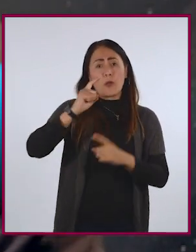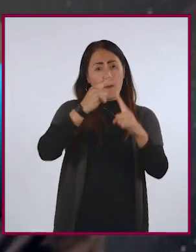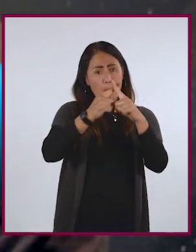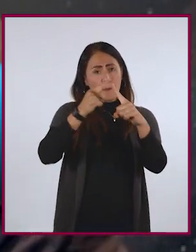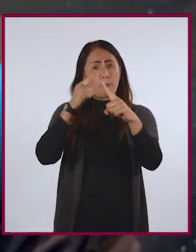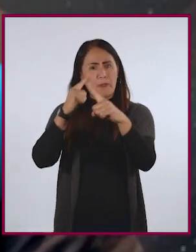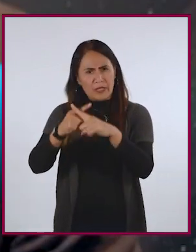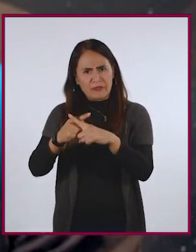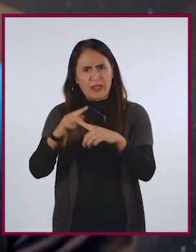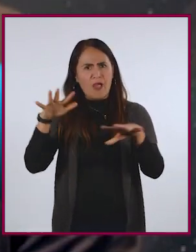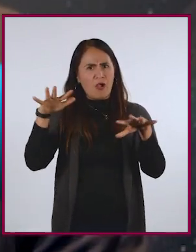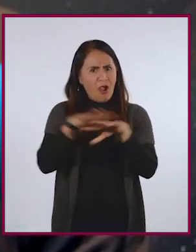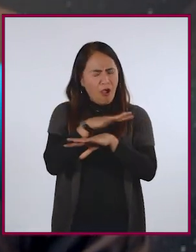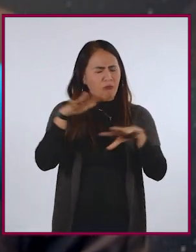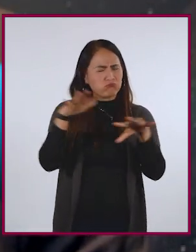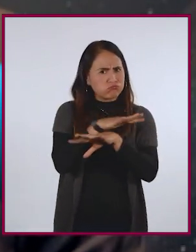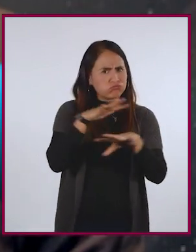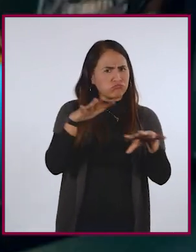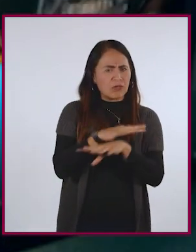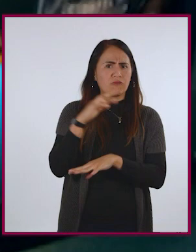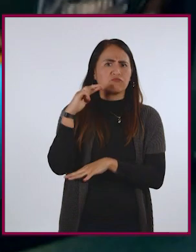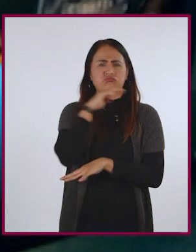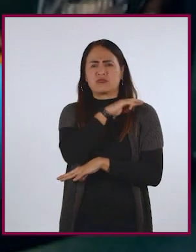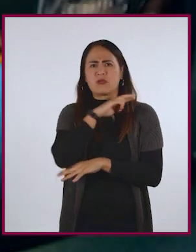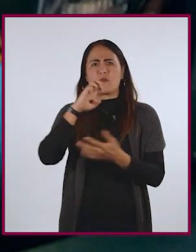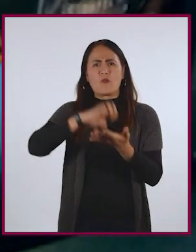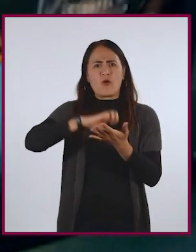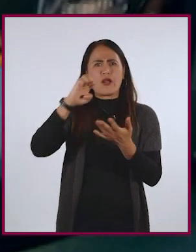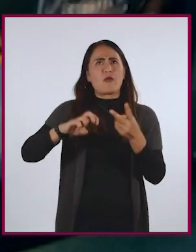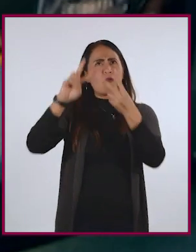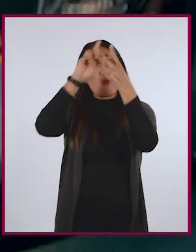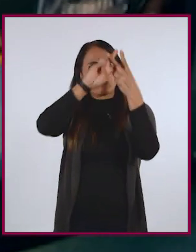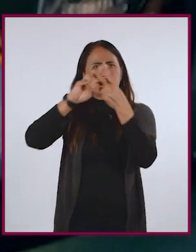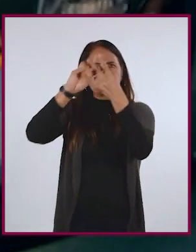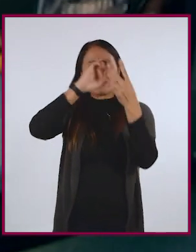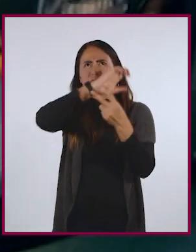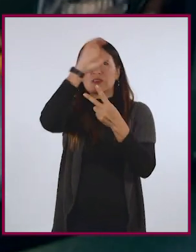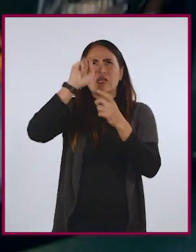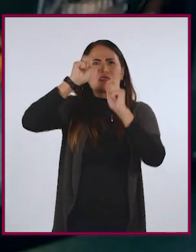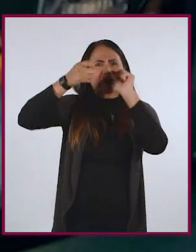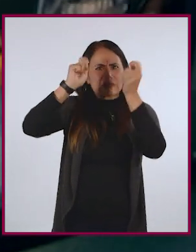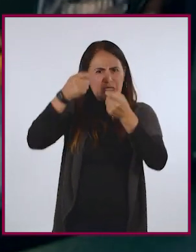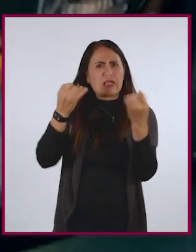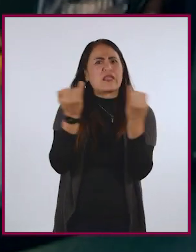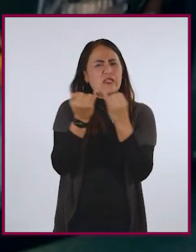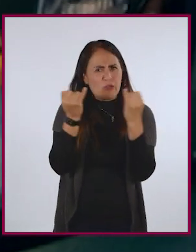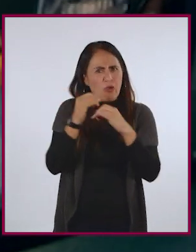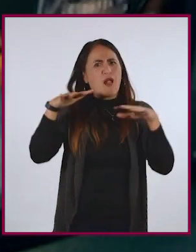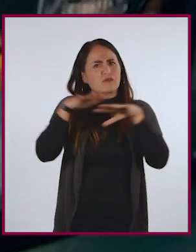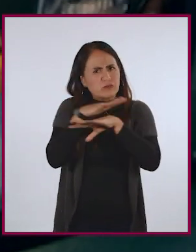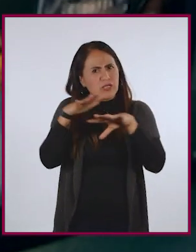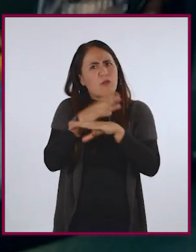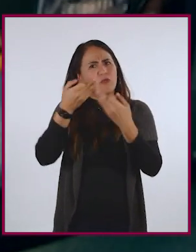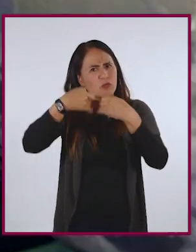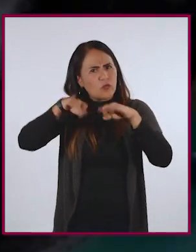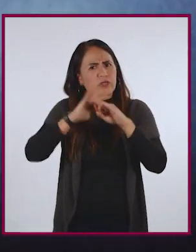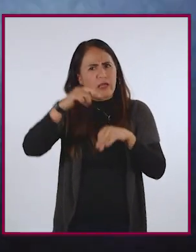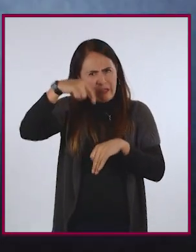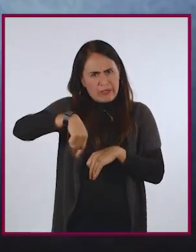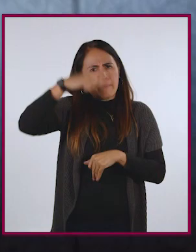las cosas avanzaron más rápido. En el terreno de la astronomía también hubo avances importantes en nuestro